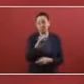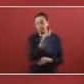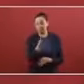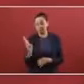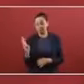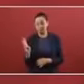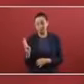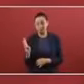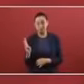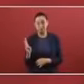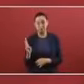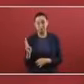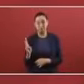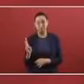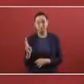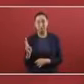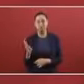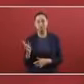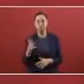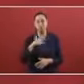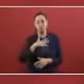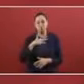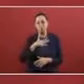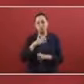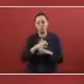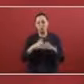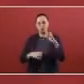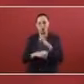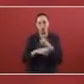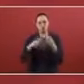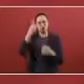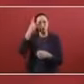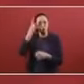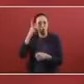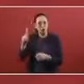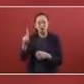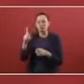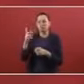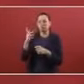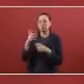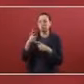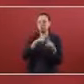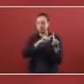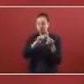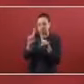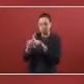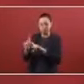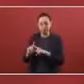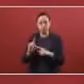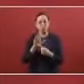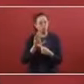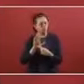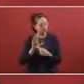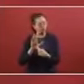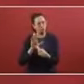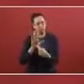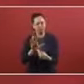demos a conocer nuestros bienes y que